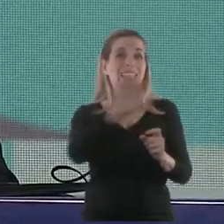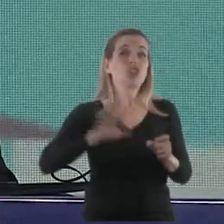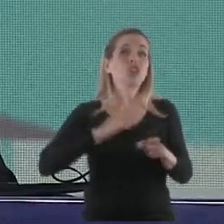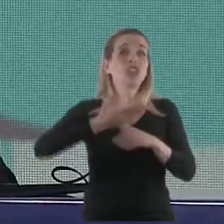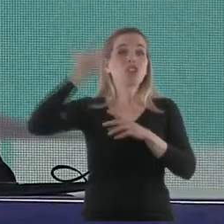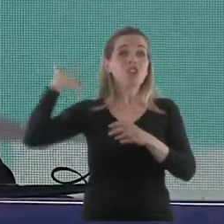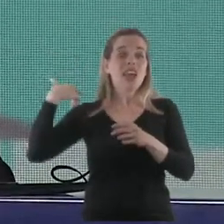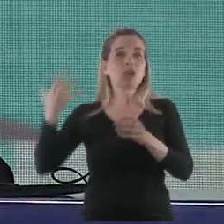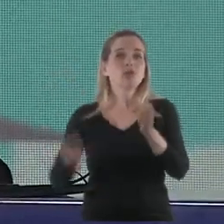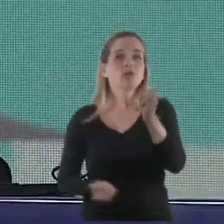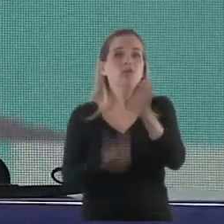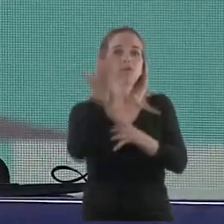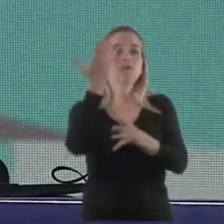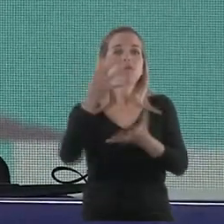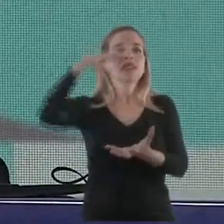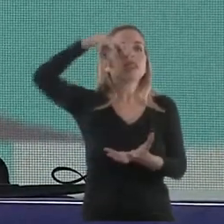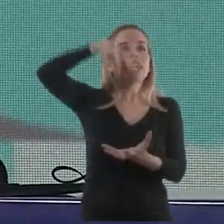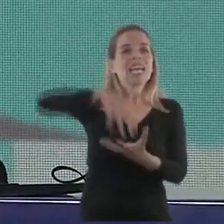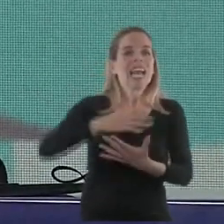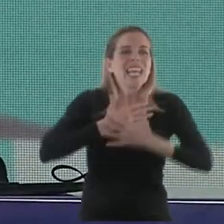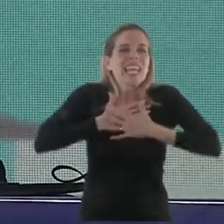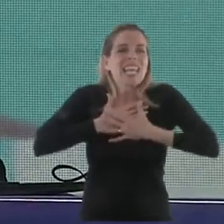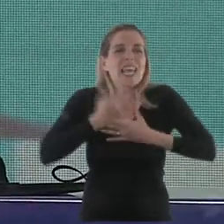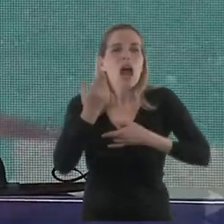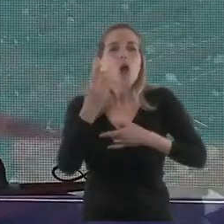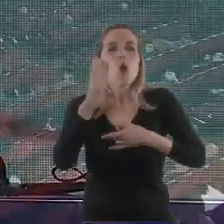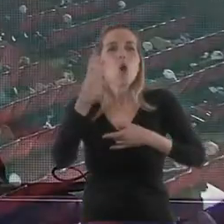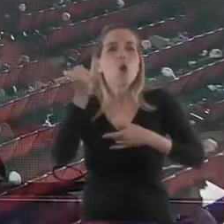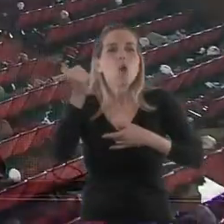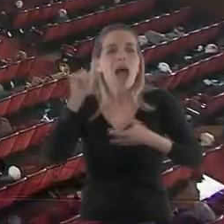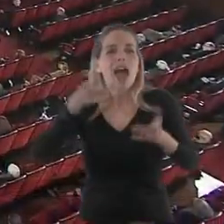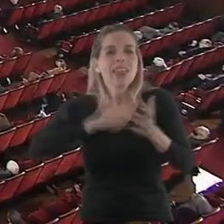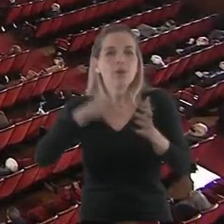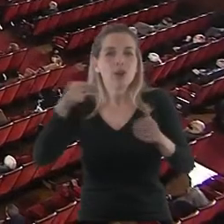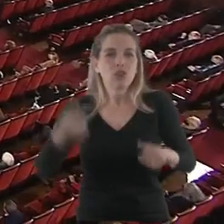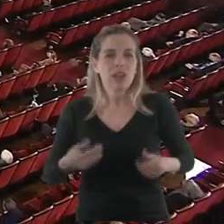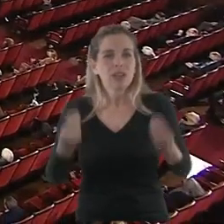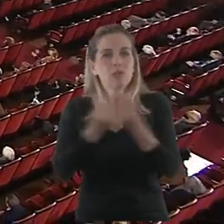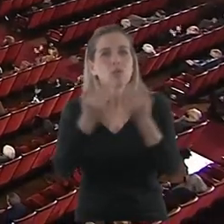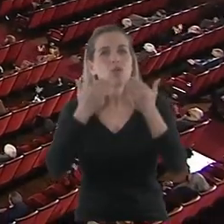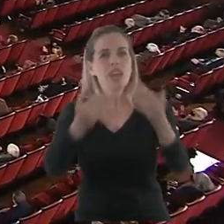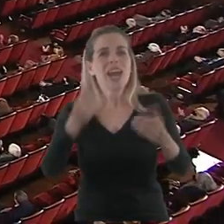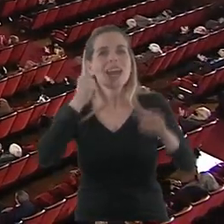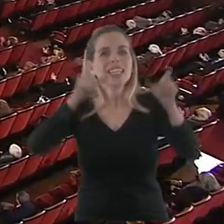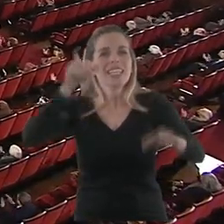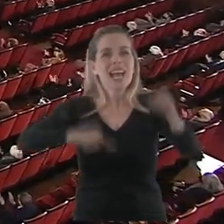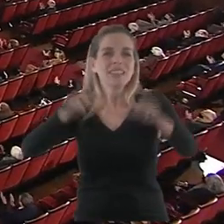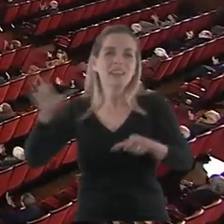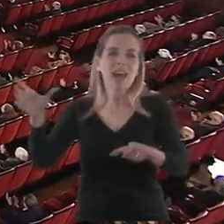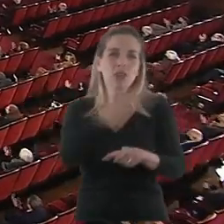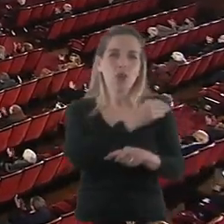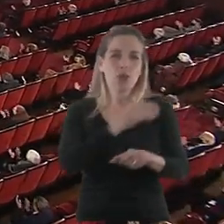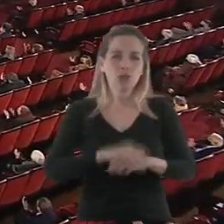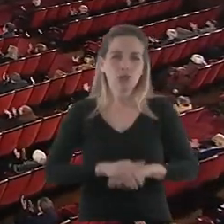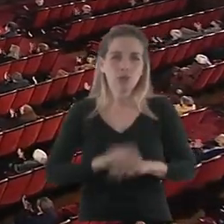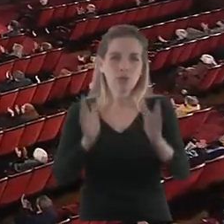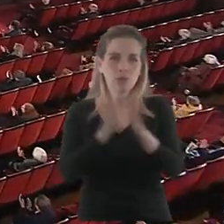fundó nuestra querida Universidad Nacional de Buenos Aires. Muchas gracias a todos y todas.